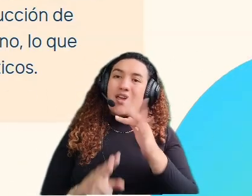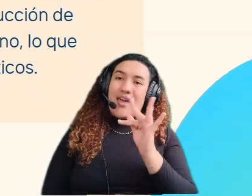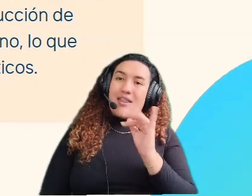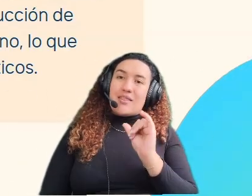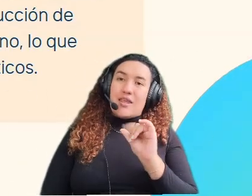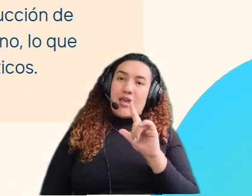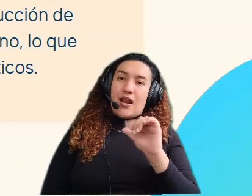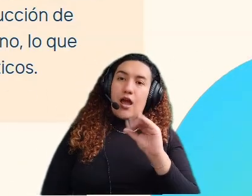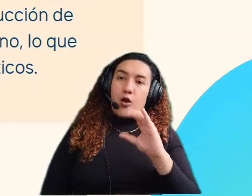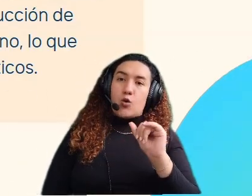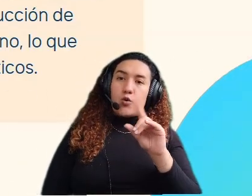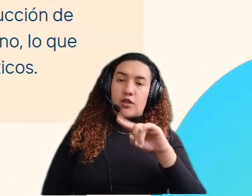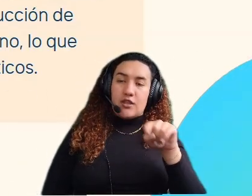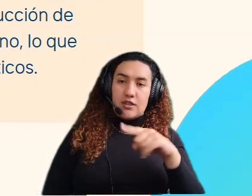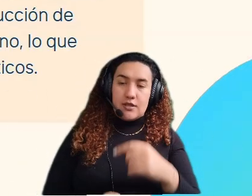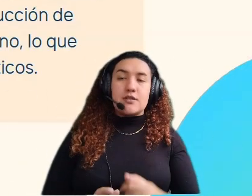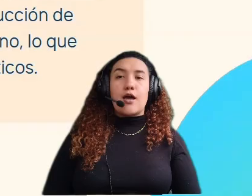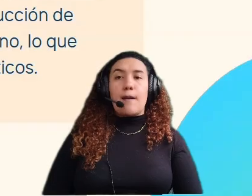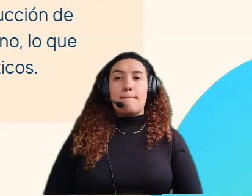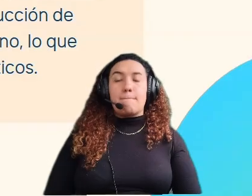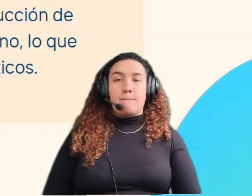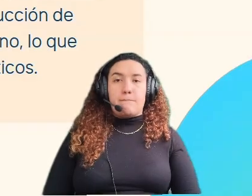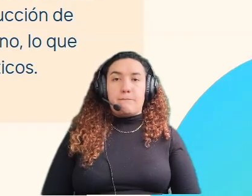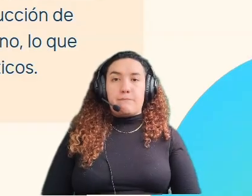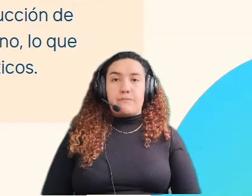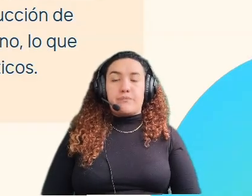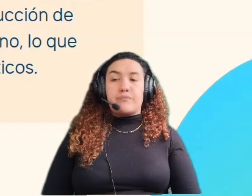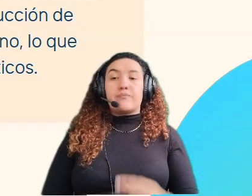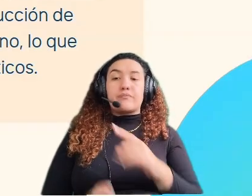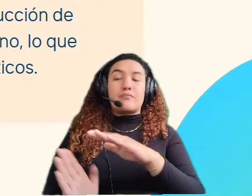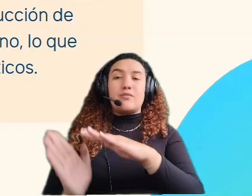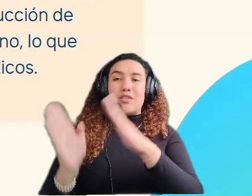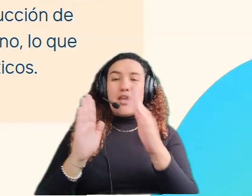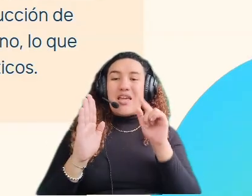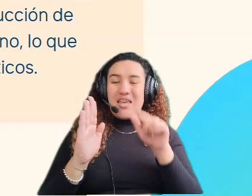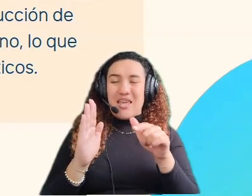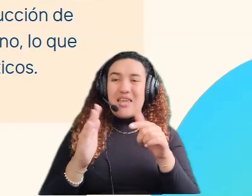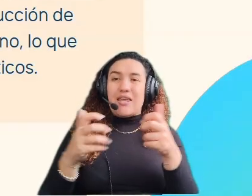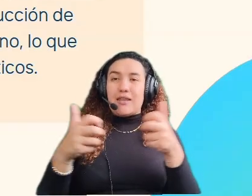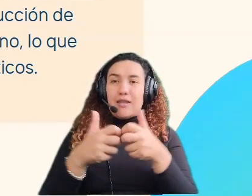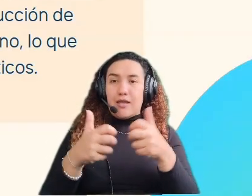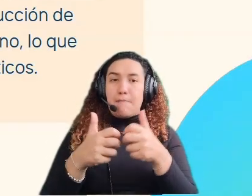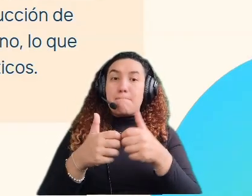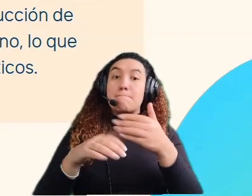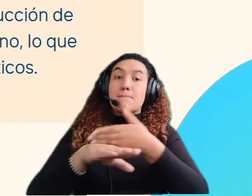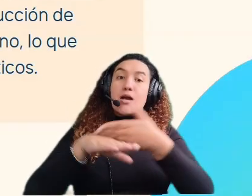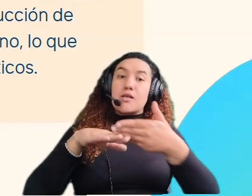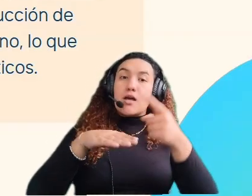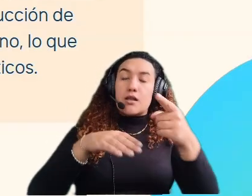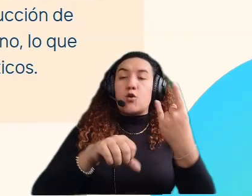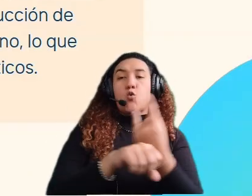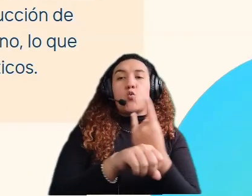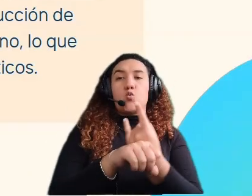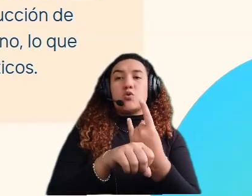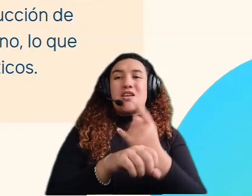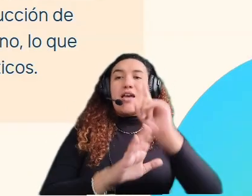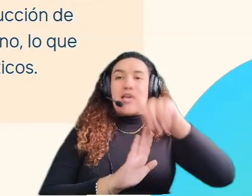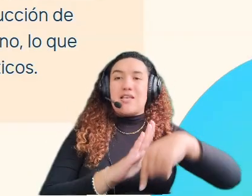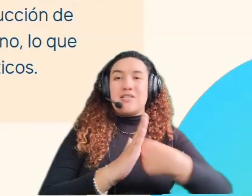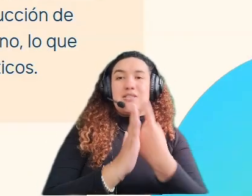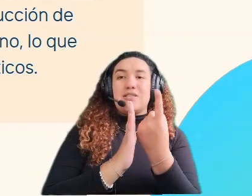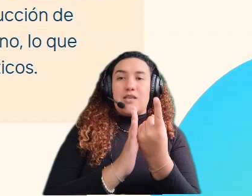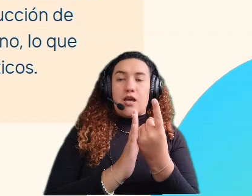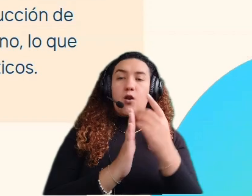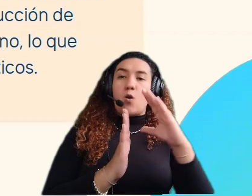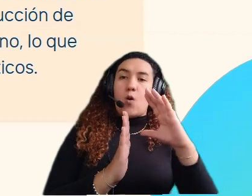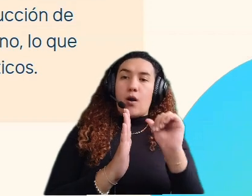Y también se detalló cómo los cofactores energéticos producidos en esta fase son utilizados más adelante en los ciclos